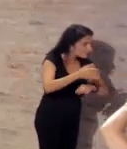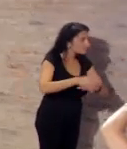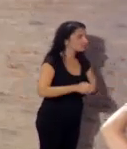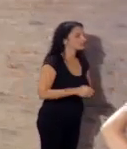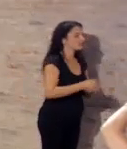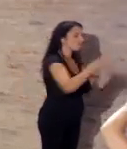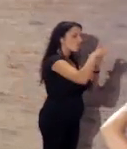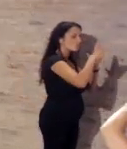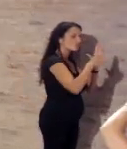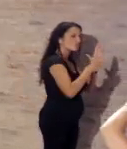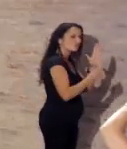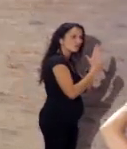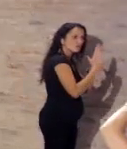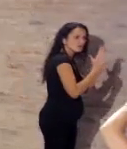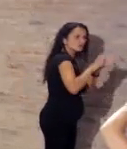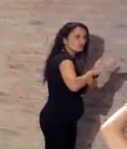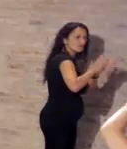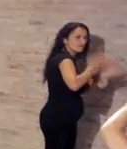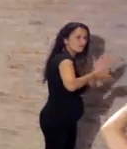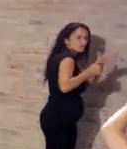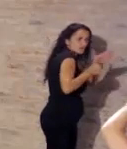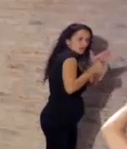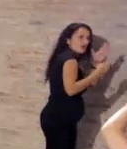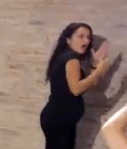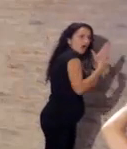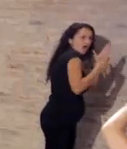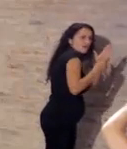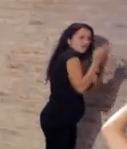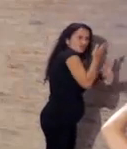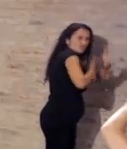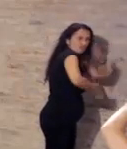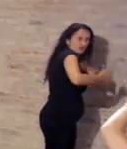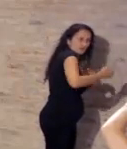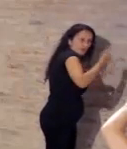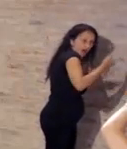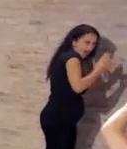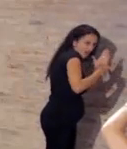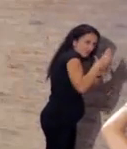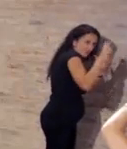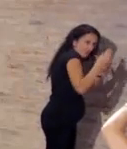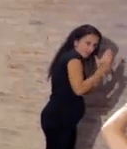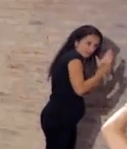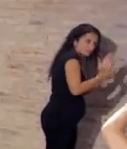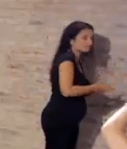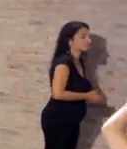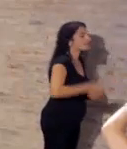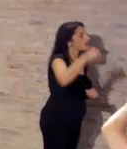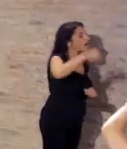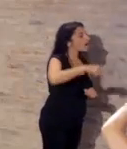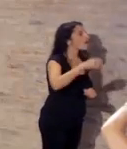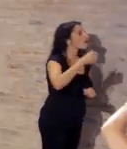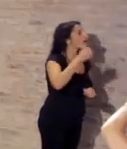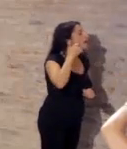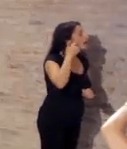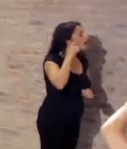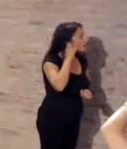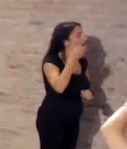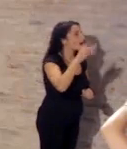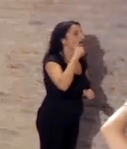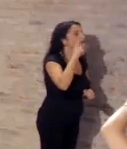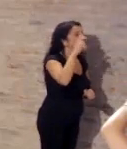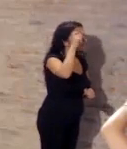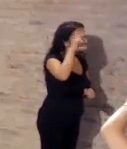violencia de género la discapacidad aparece para abrir el debate a Gabriela Bruno a charlar sobre la